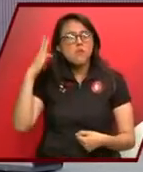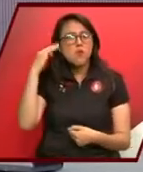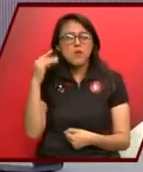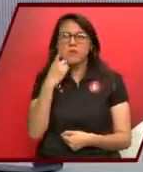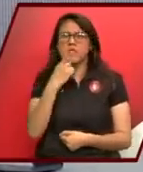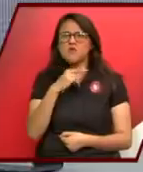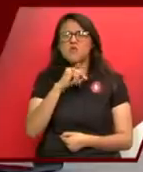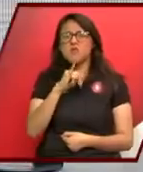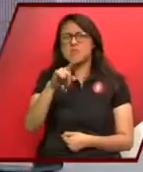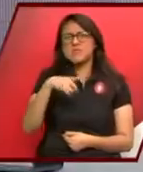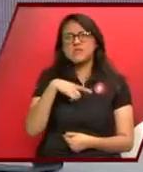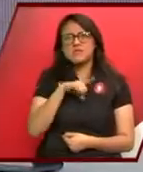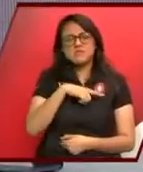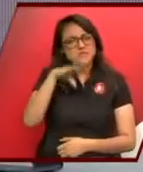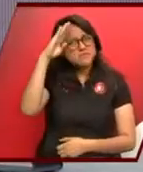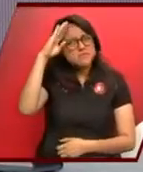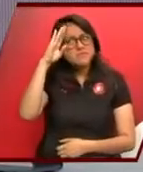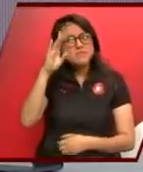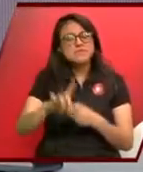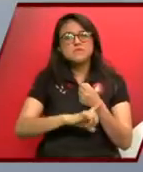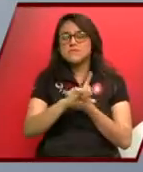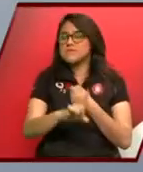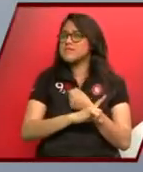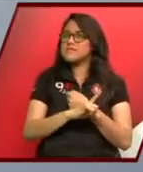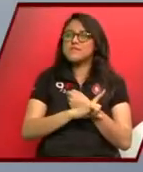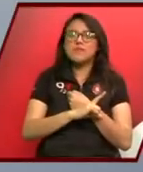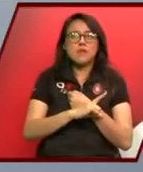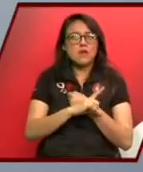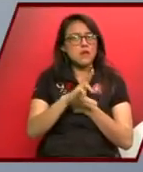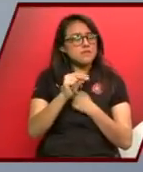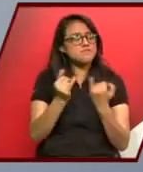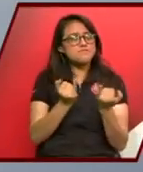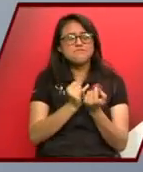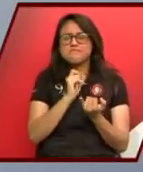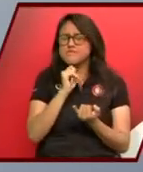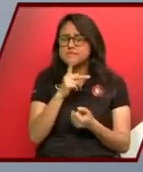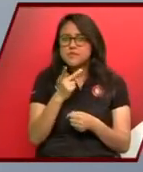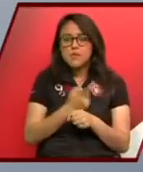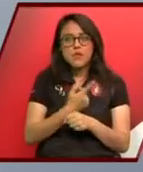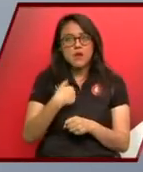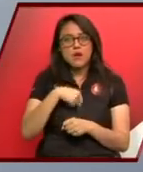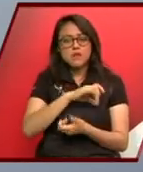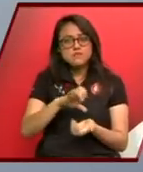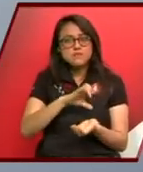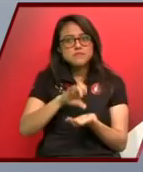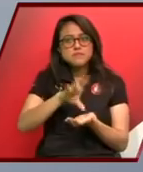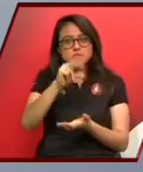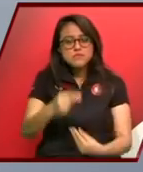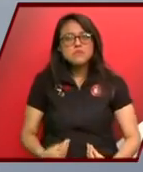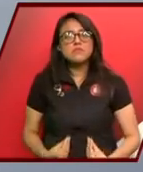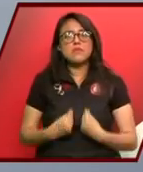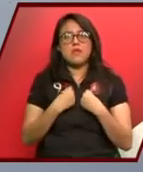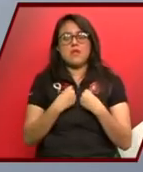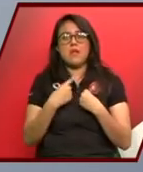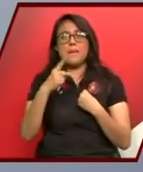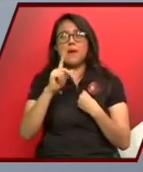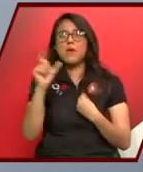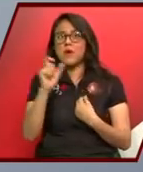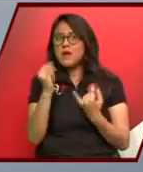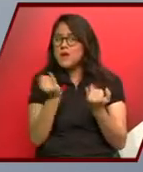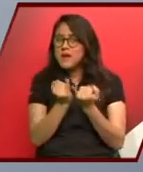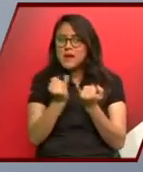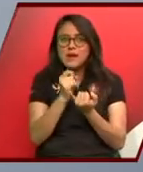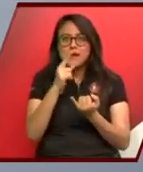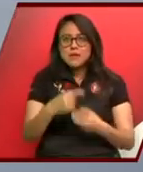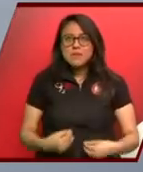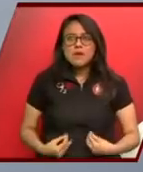me dijo, pero usted no debe vivir esas broncas. Ey, ey, ey, me suma lo que está diciendo, no vivo en esa colonia, pero donde yo vivo, haga de